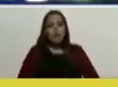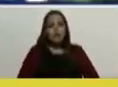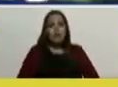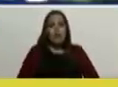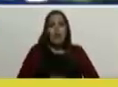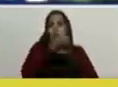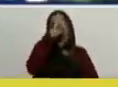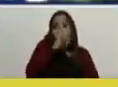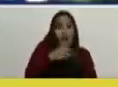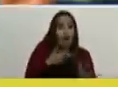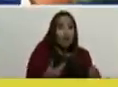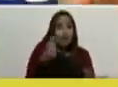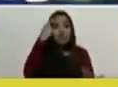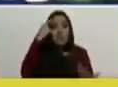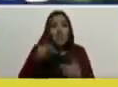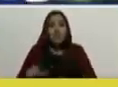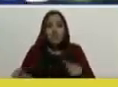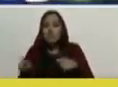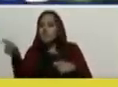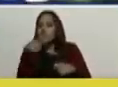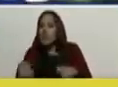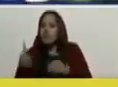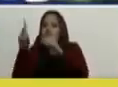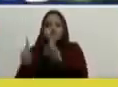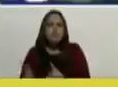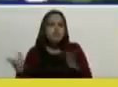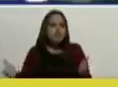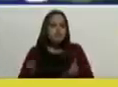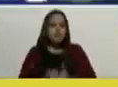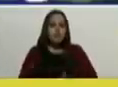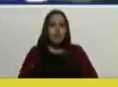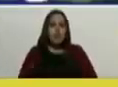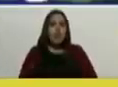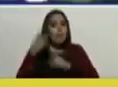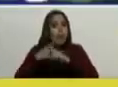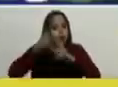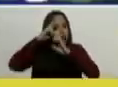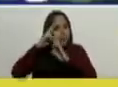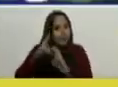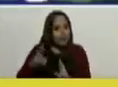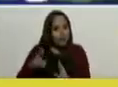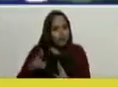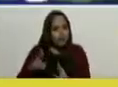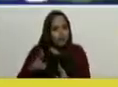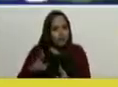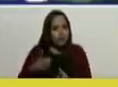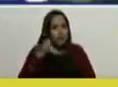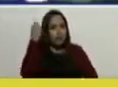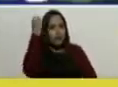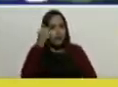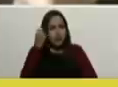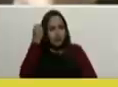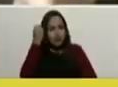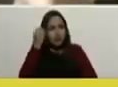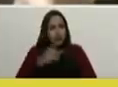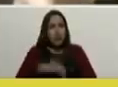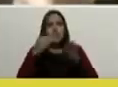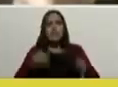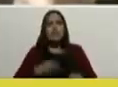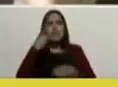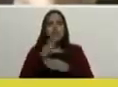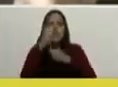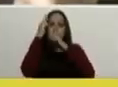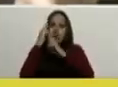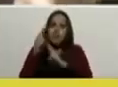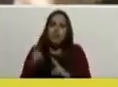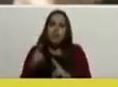del día, del lugar que ustedes elijan. Con respeto, creo que siempre el respeto y no